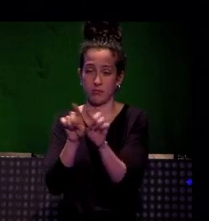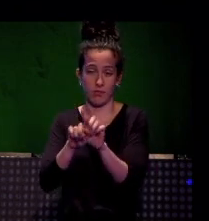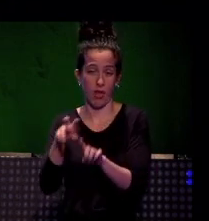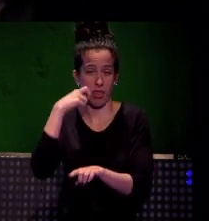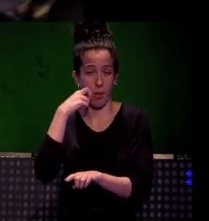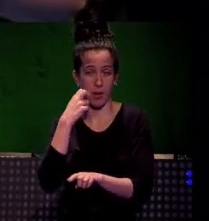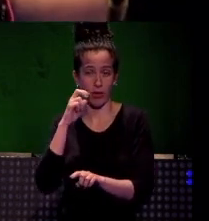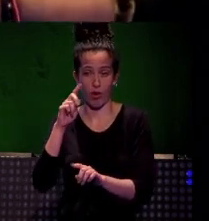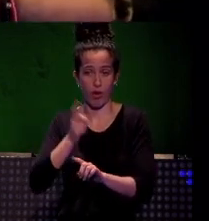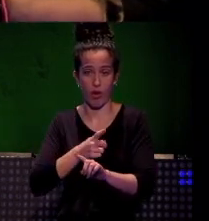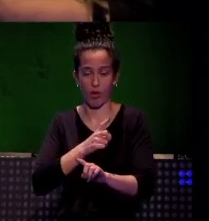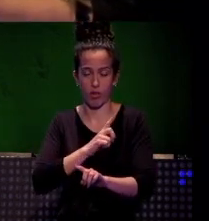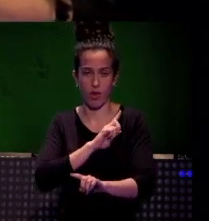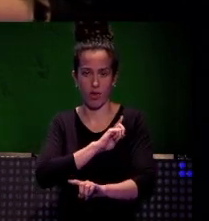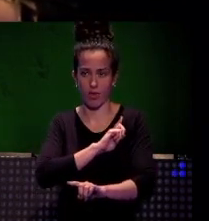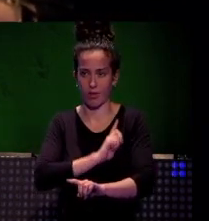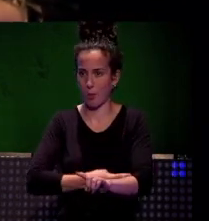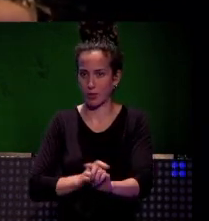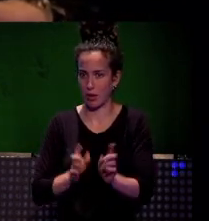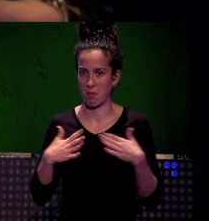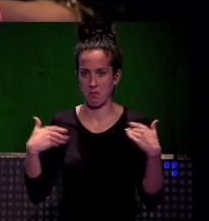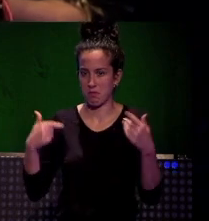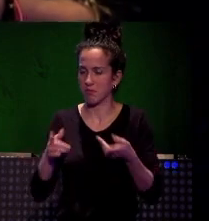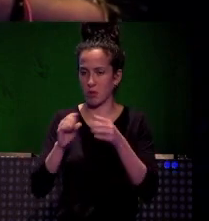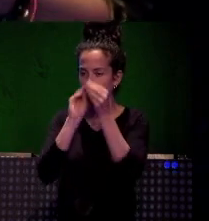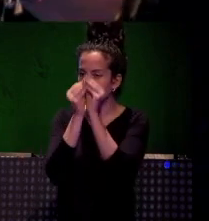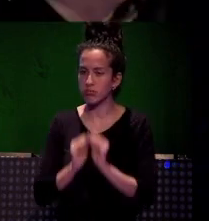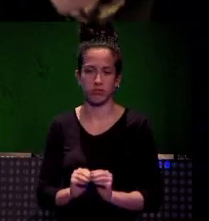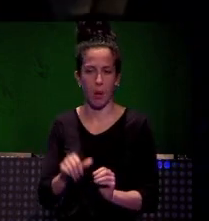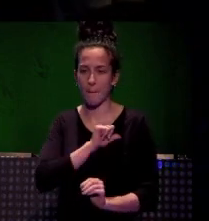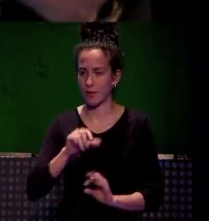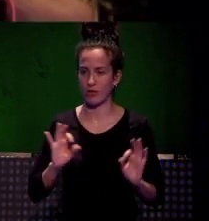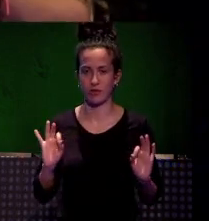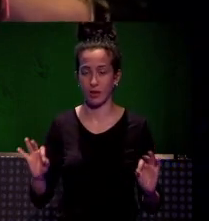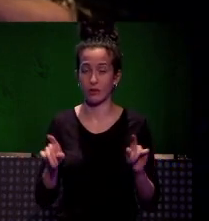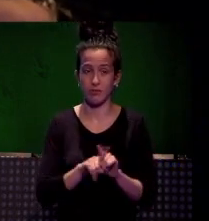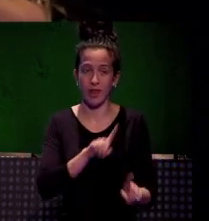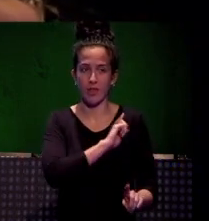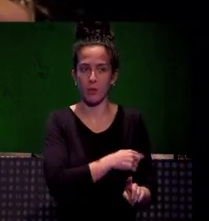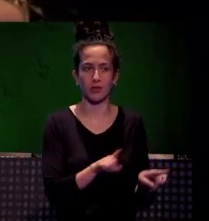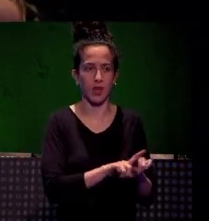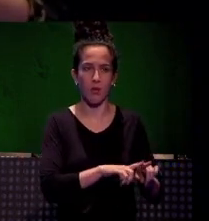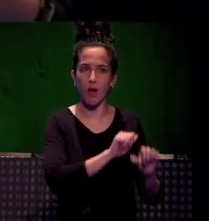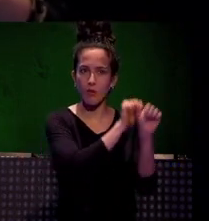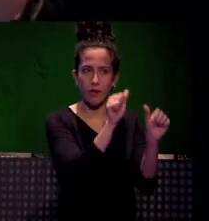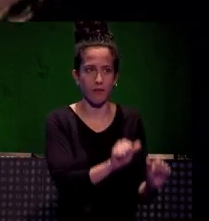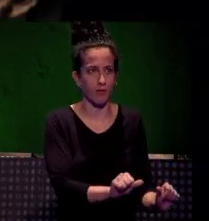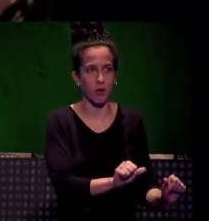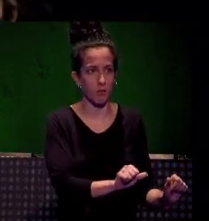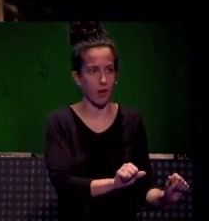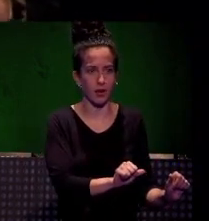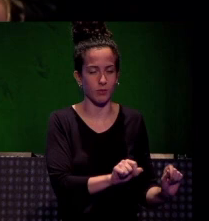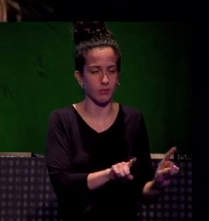deporte el deporte es una de las de las de las fórmulas por las que vemos que esta gran